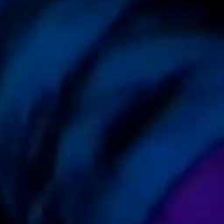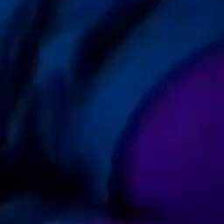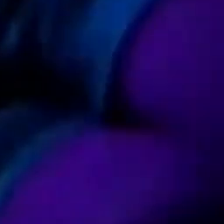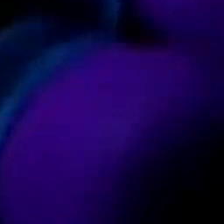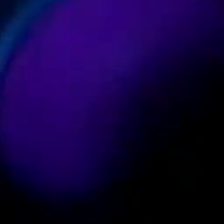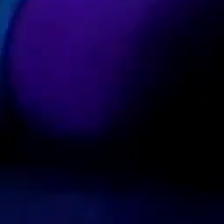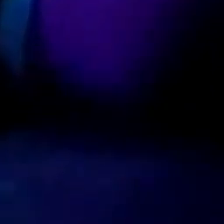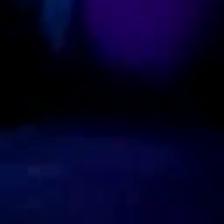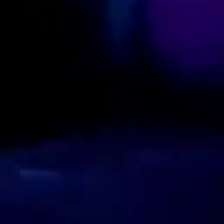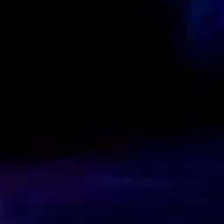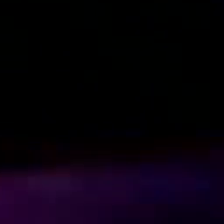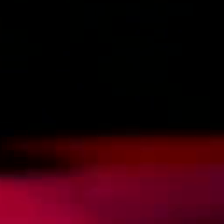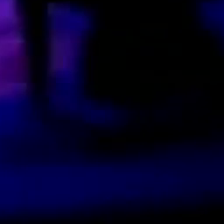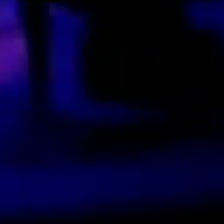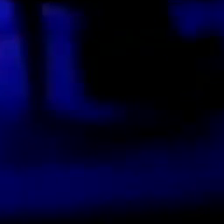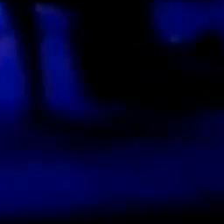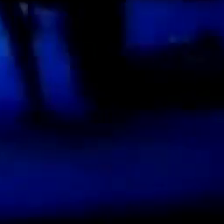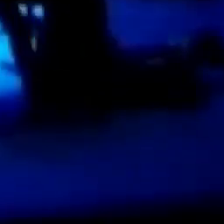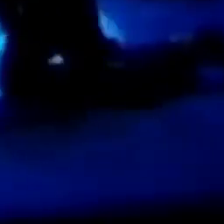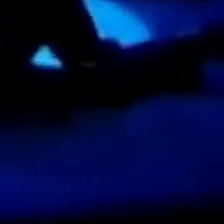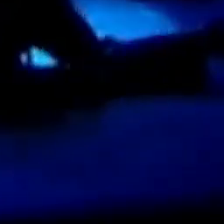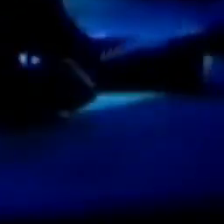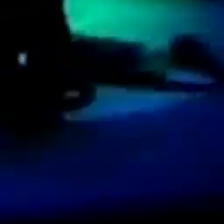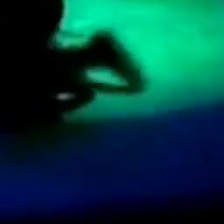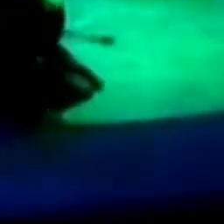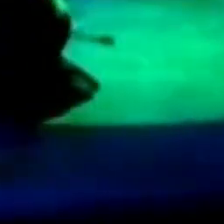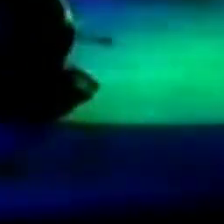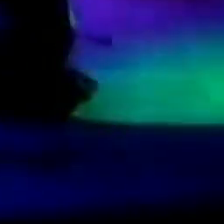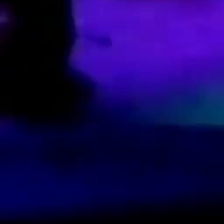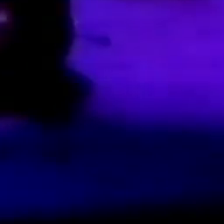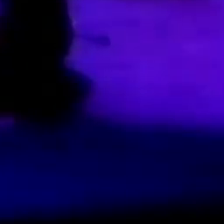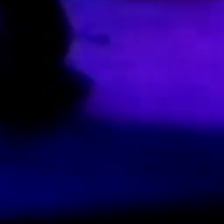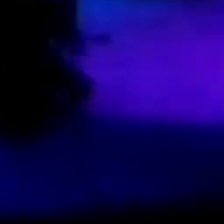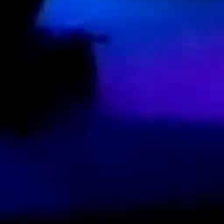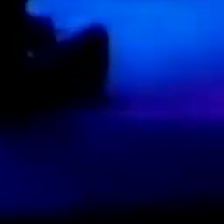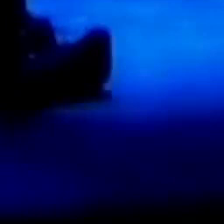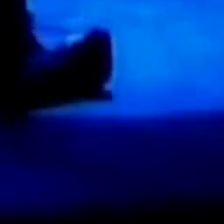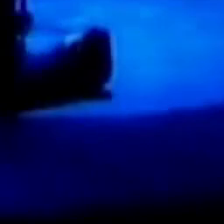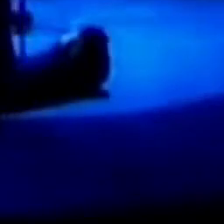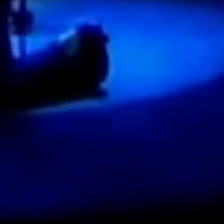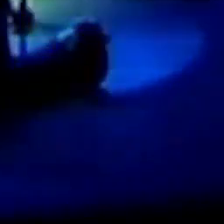dormir así, así, así. La hago